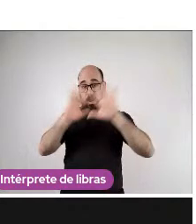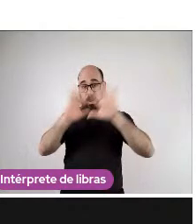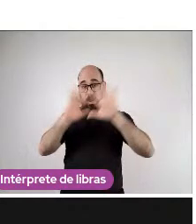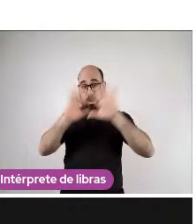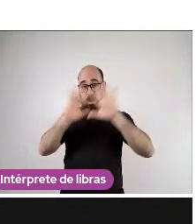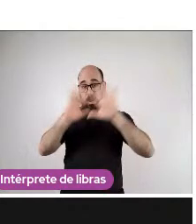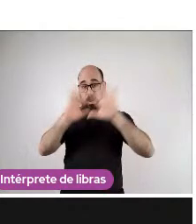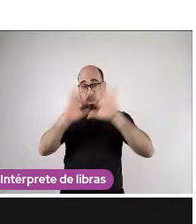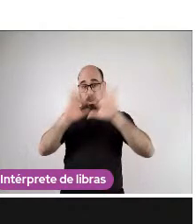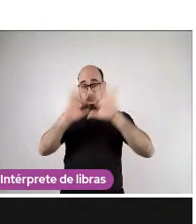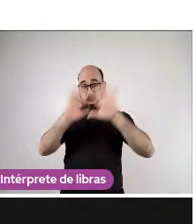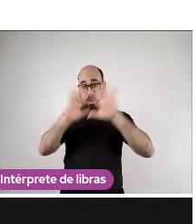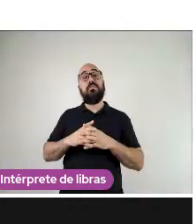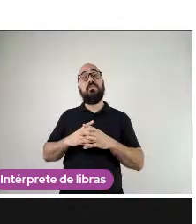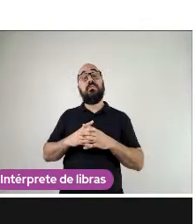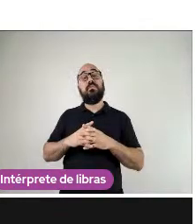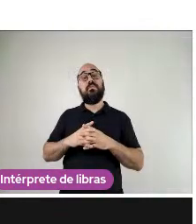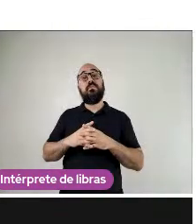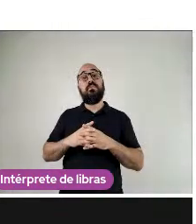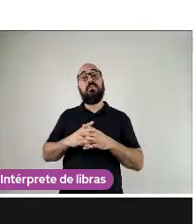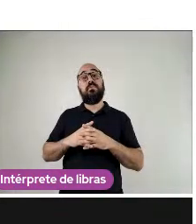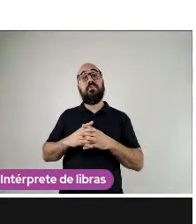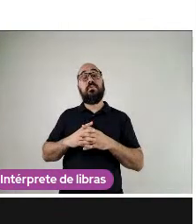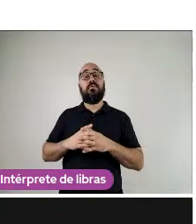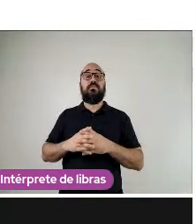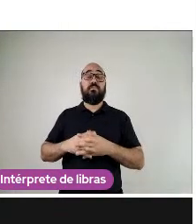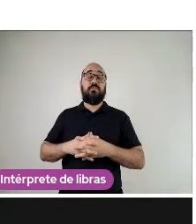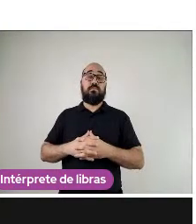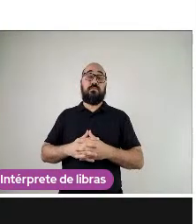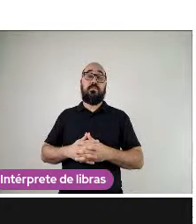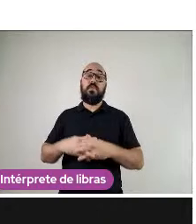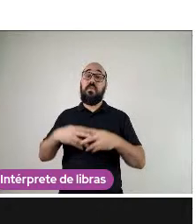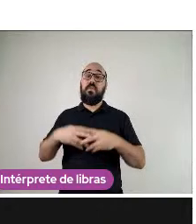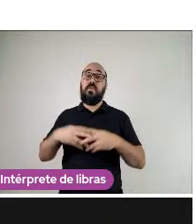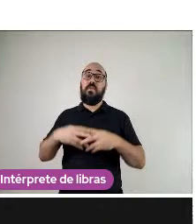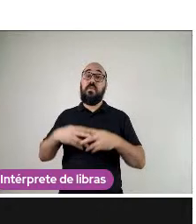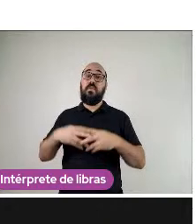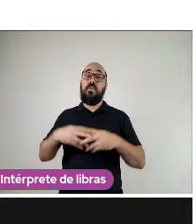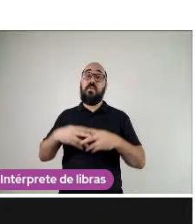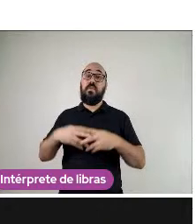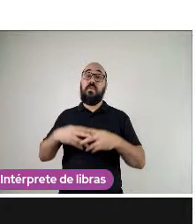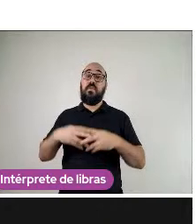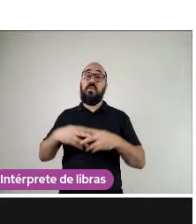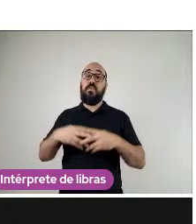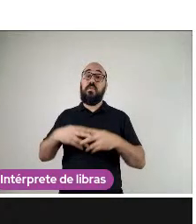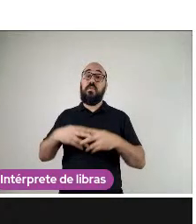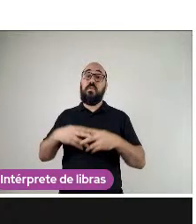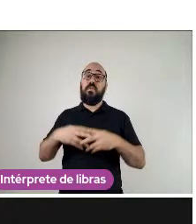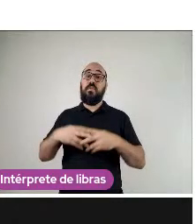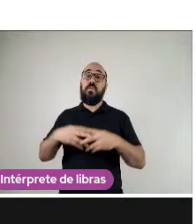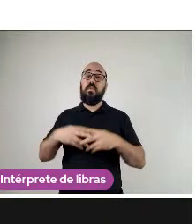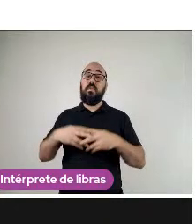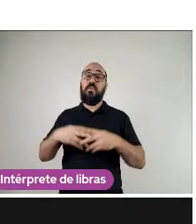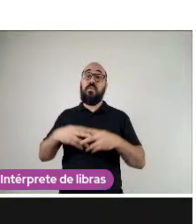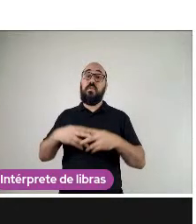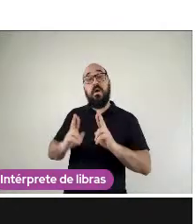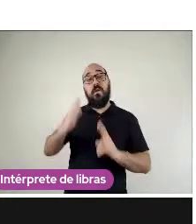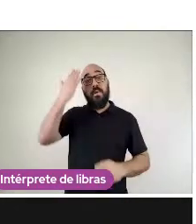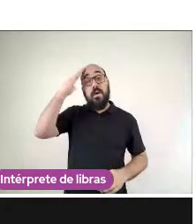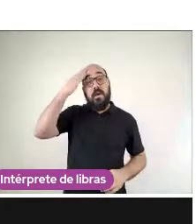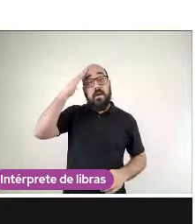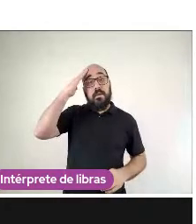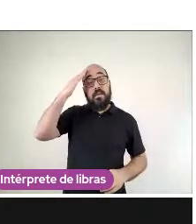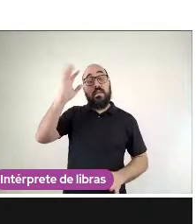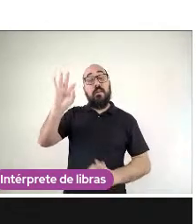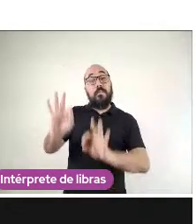Para poder, que se entienda los proyectos de conservación en los que estoy involucrada, voy a mencionar